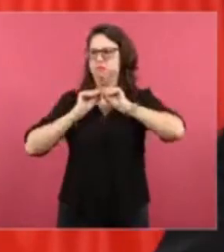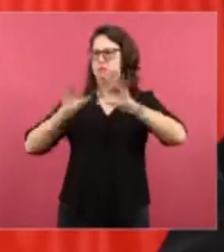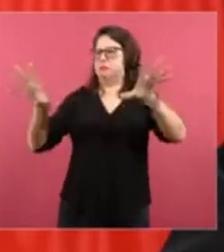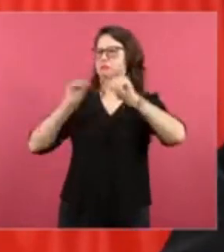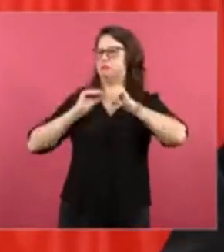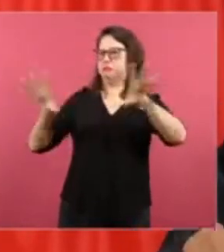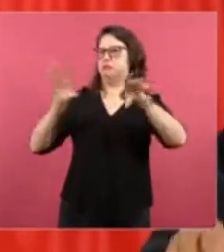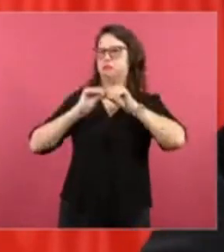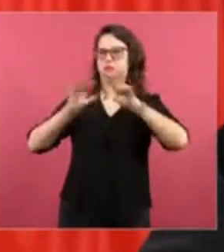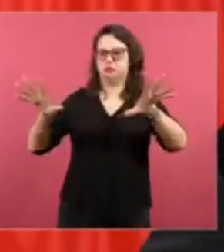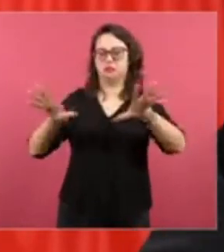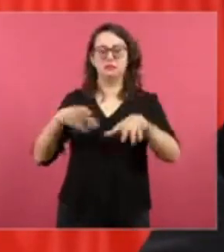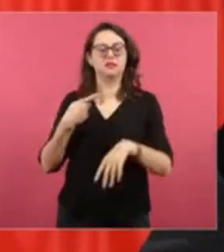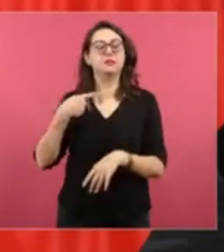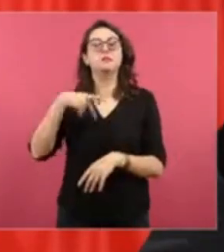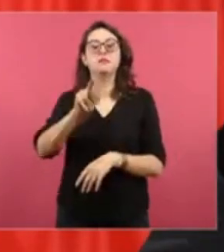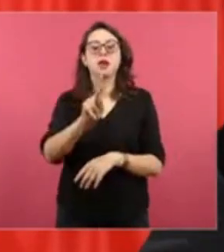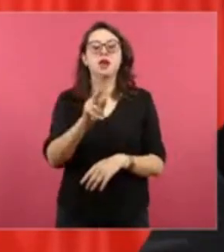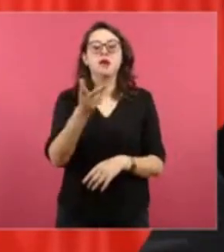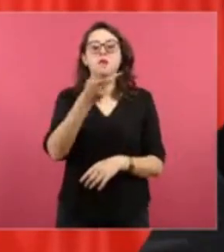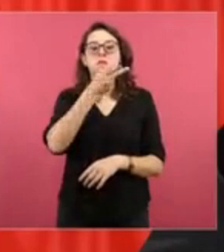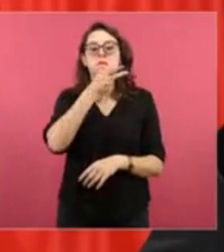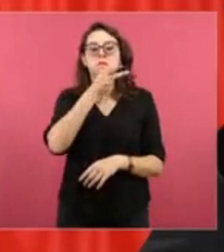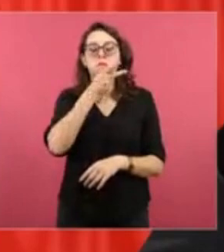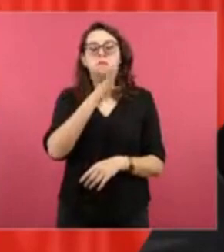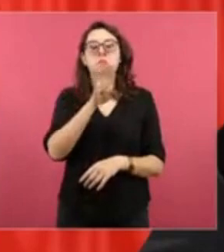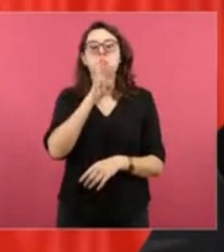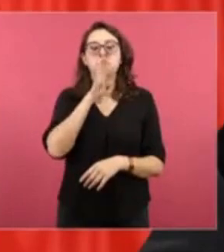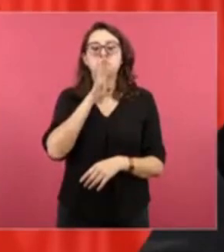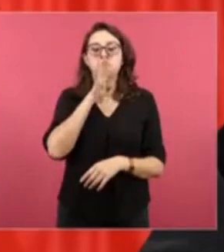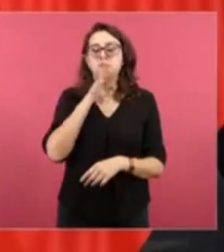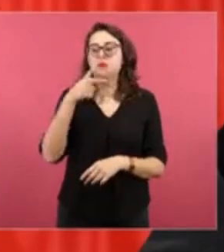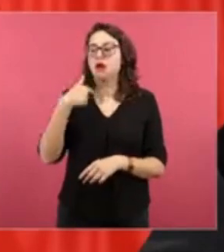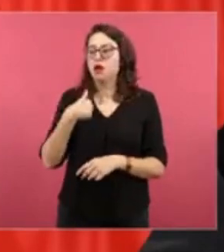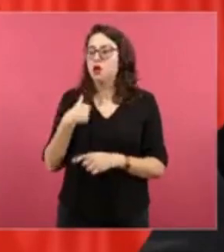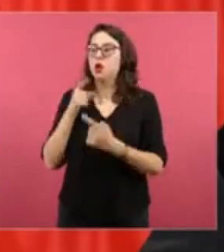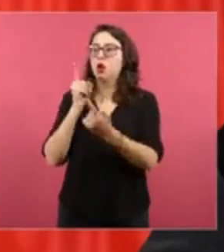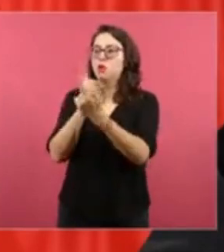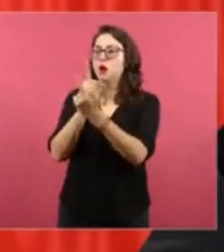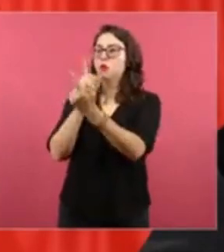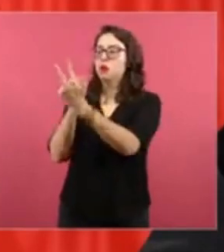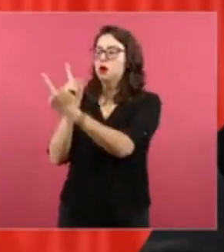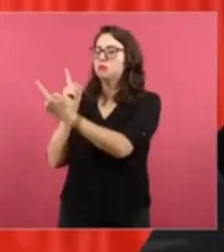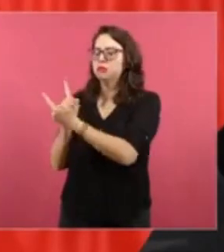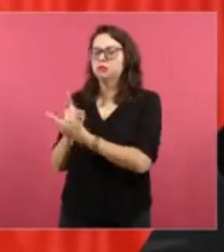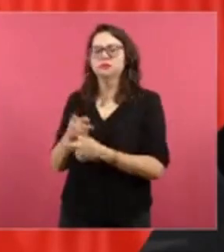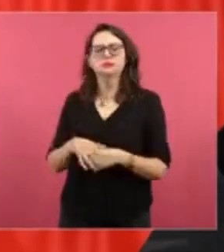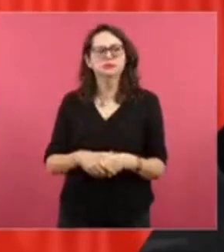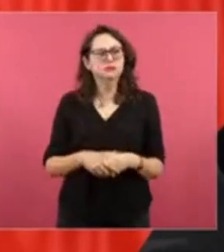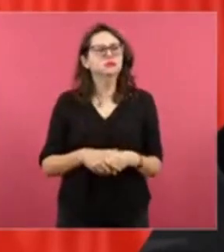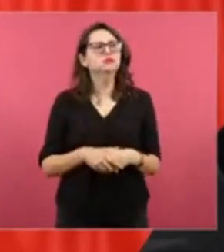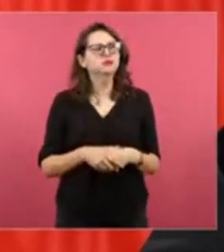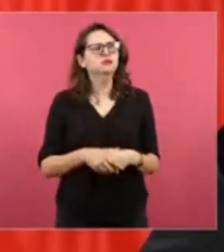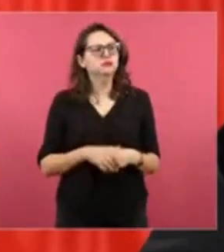Pero les puedo asegurar que los padres de familia con los que he platicado están de acuerdo con el trabajo que